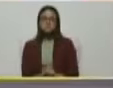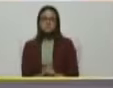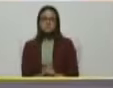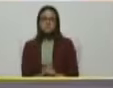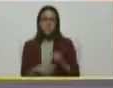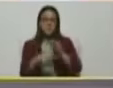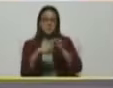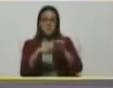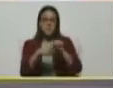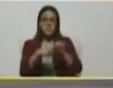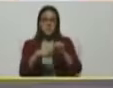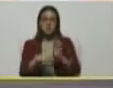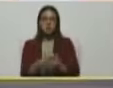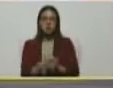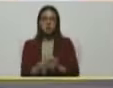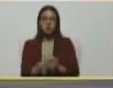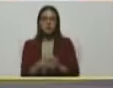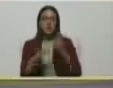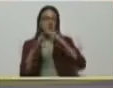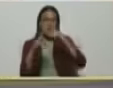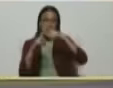ministro de Energía,